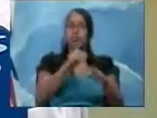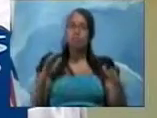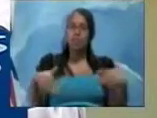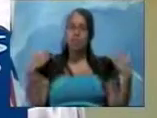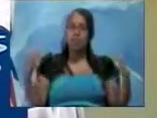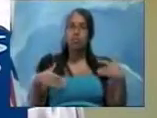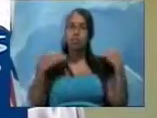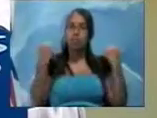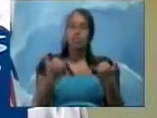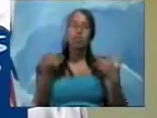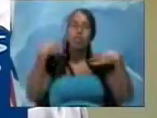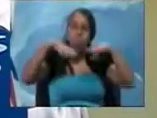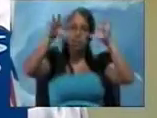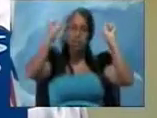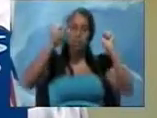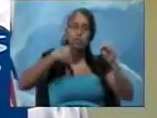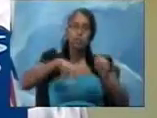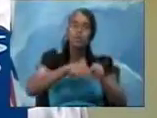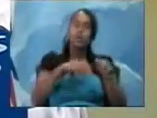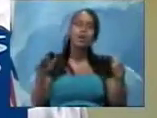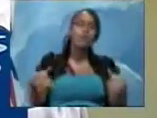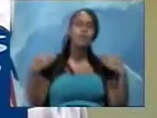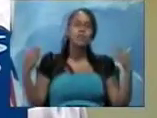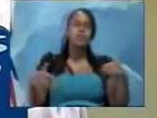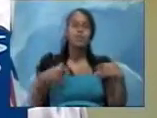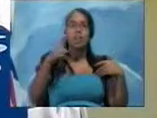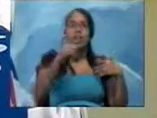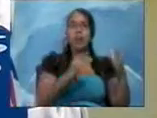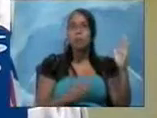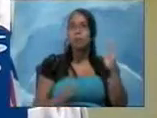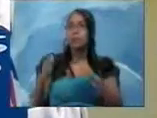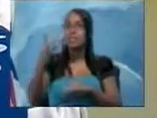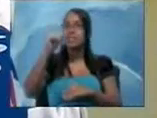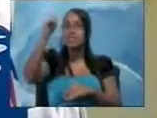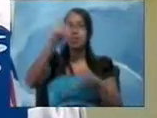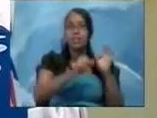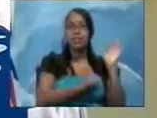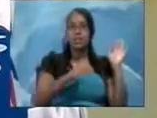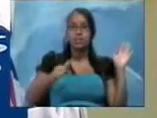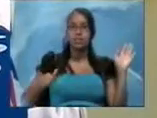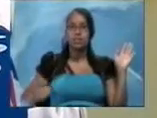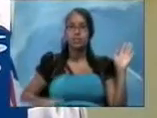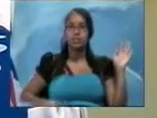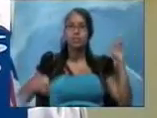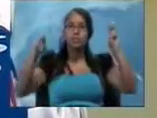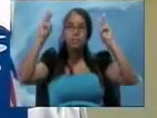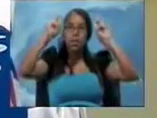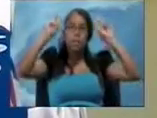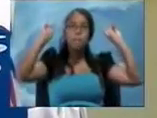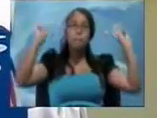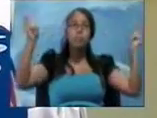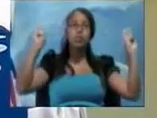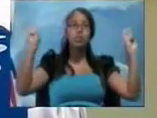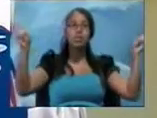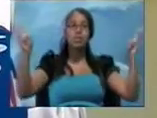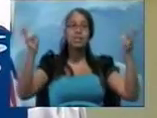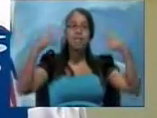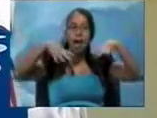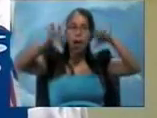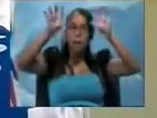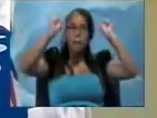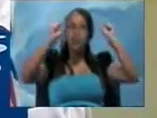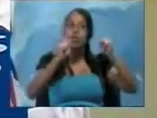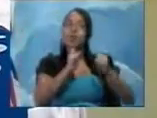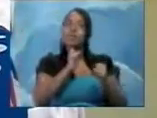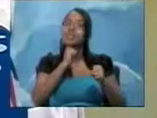aprendamos nosotros a disfrutar en la presencia del Señor Moisés aprendió el secreto de